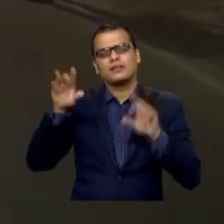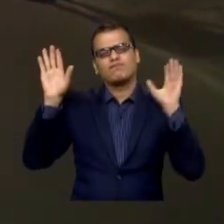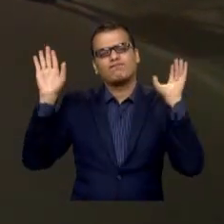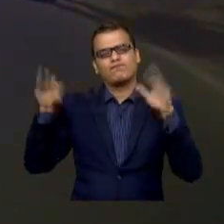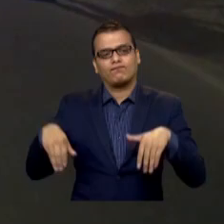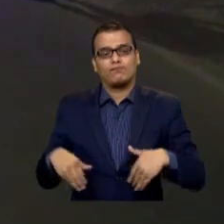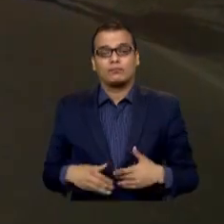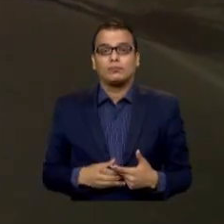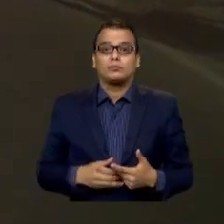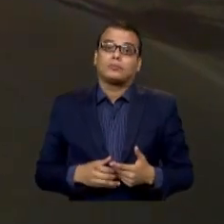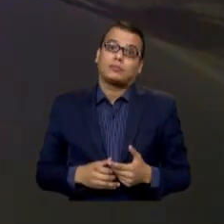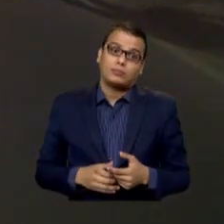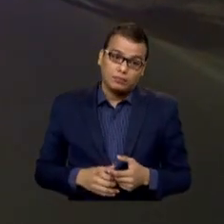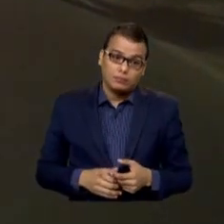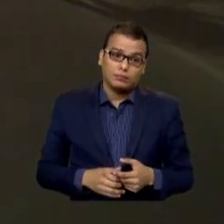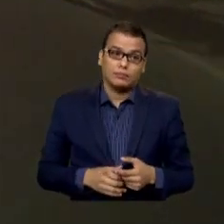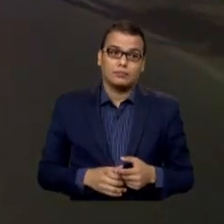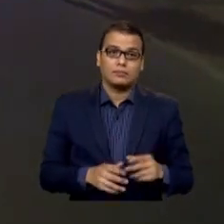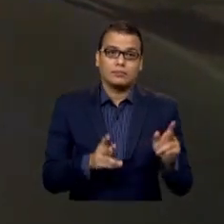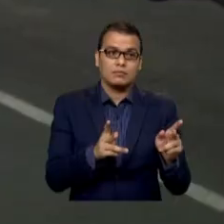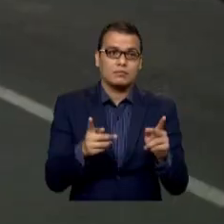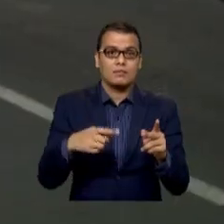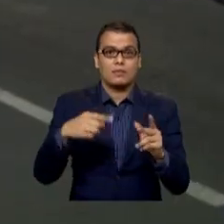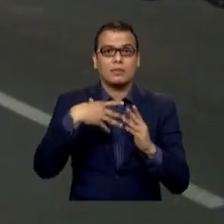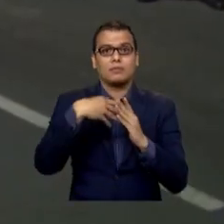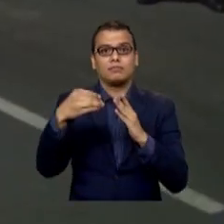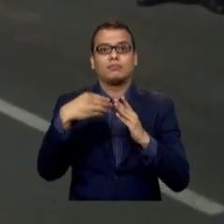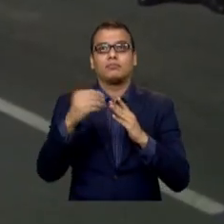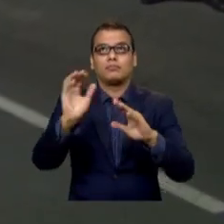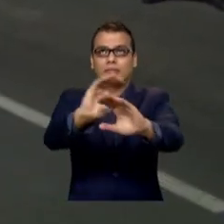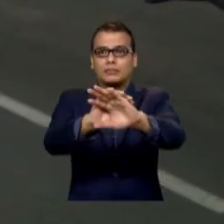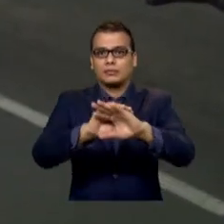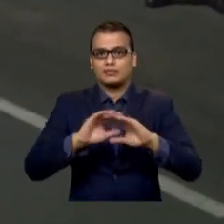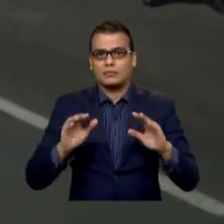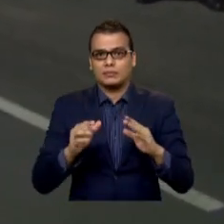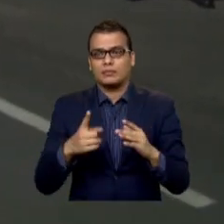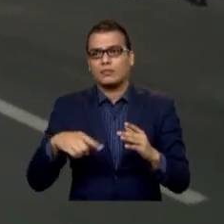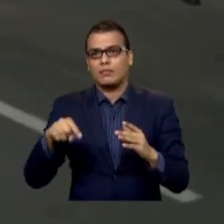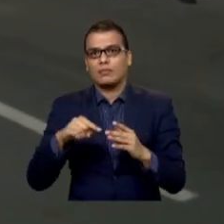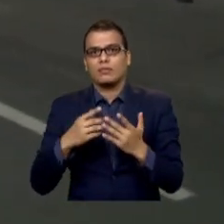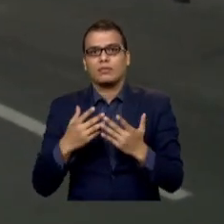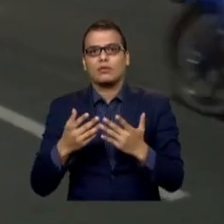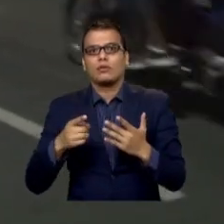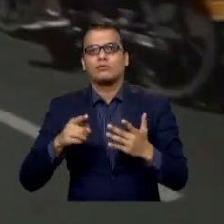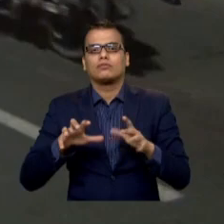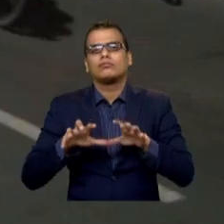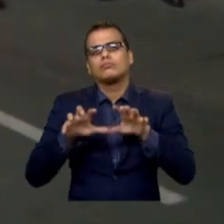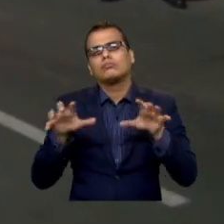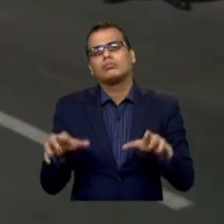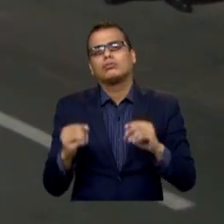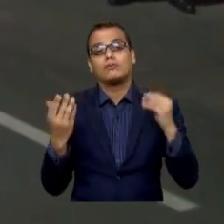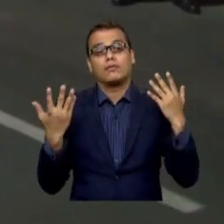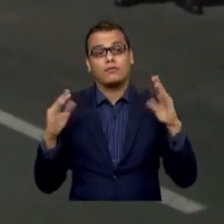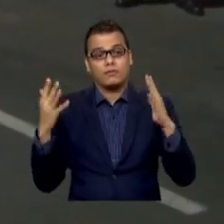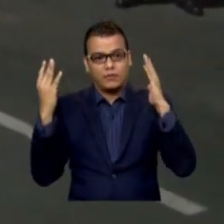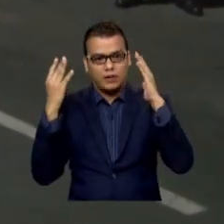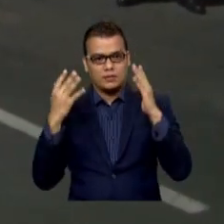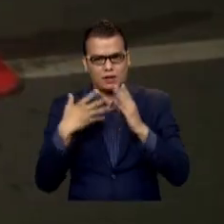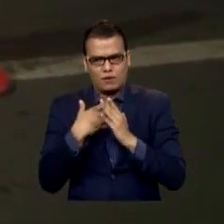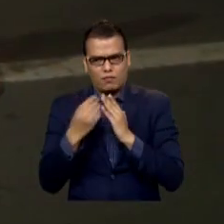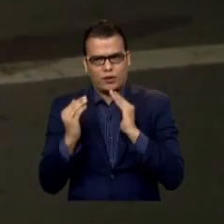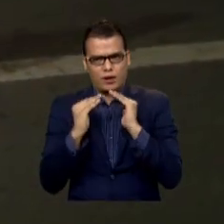norma. Nos encontramos con gente en las calles, con gente haciendo ciertas actividades festivas, incluso en espacio